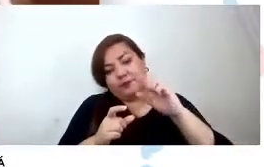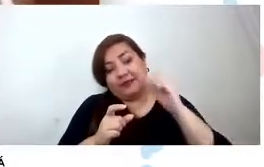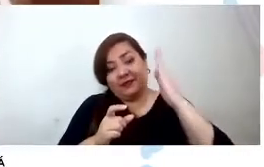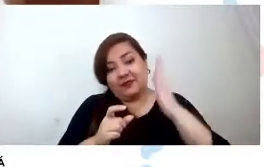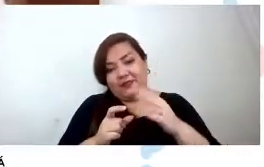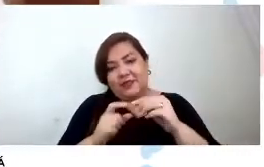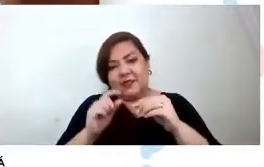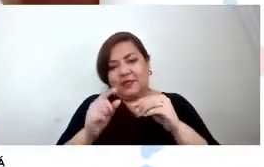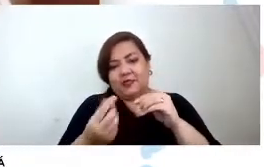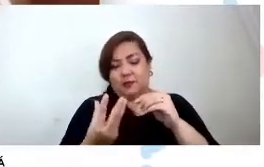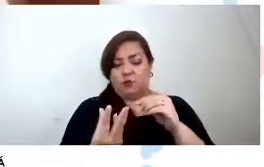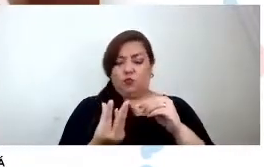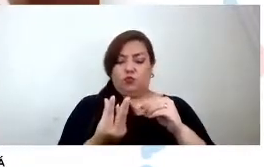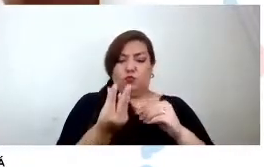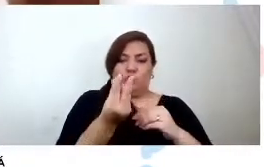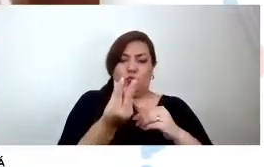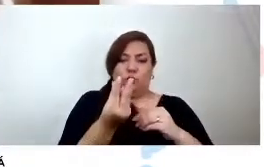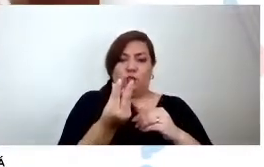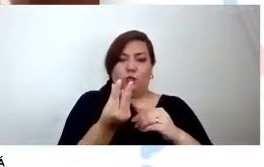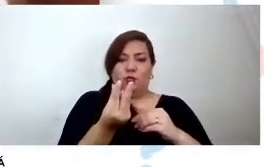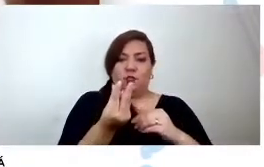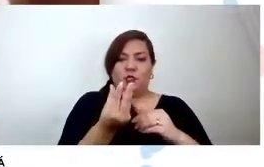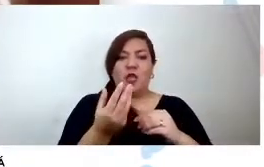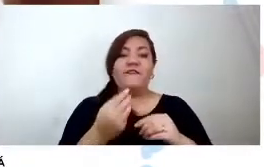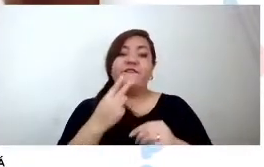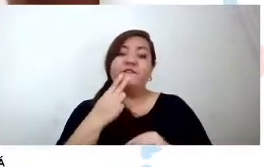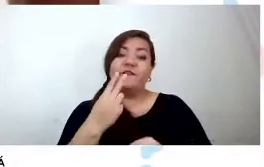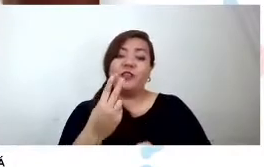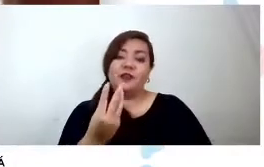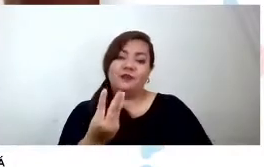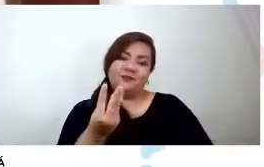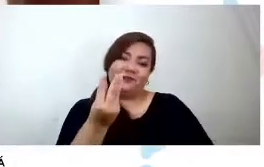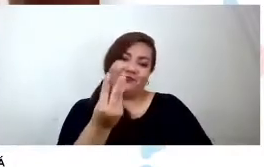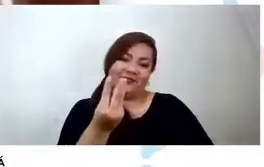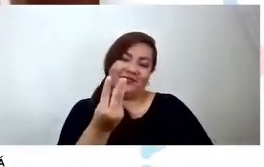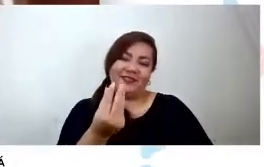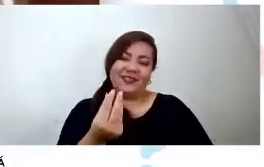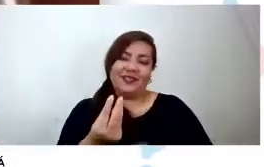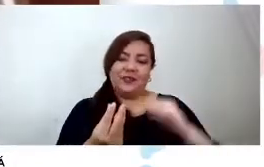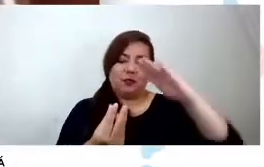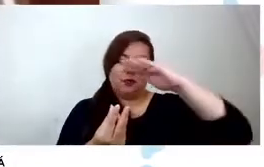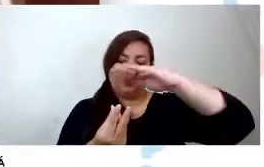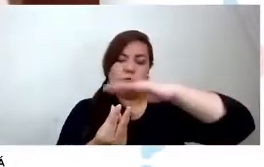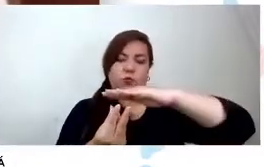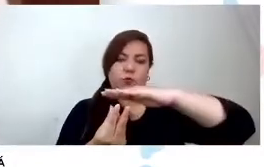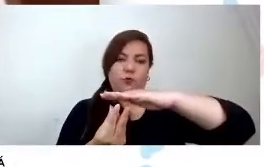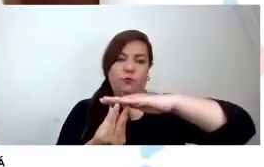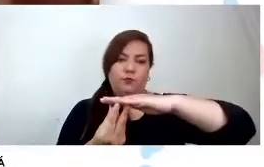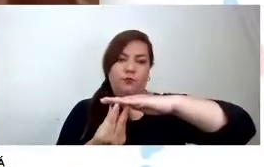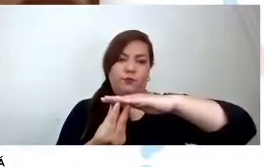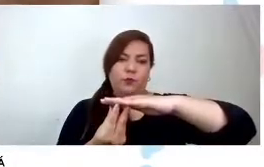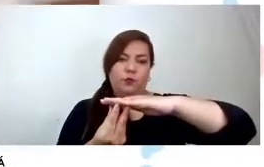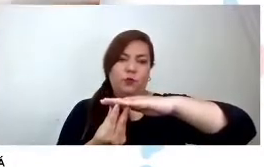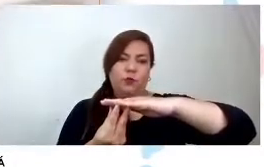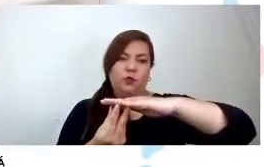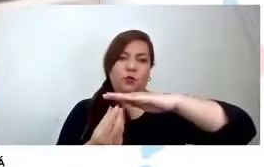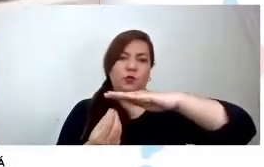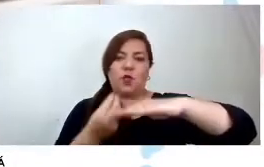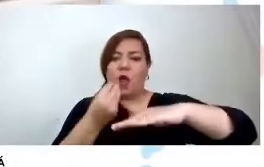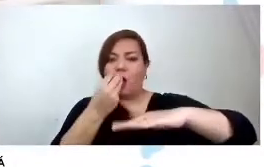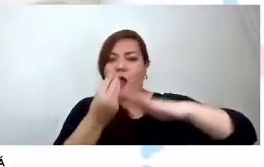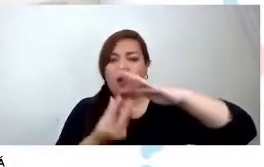y esta sería su posición en vida, o in vita, como decimos nosotros, y acá lleva una tapita, en donde filtra sus